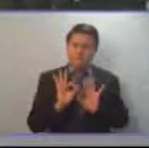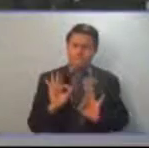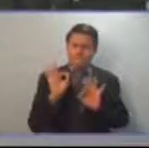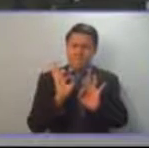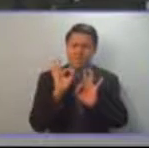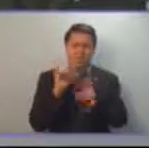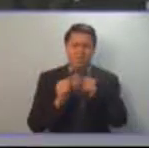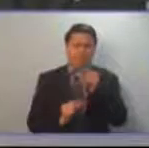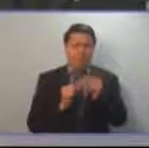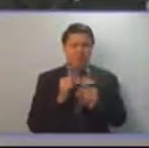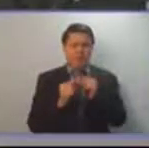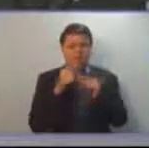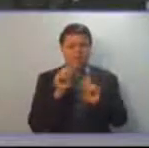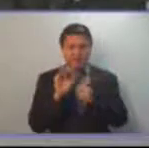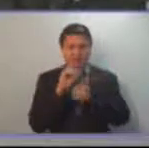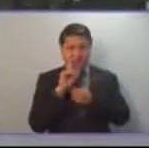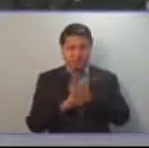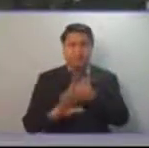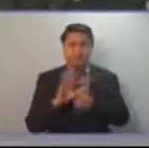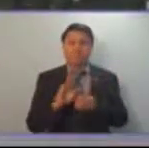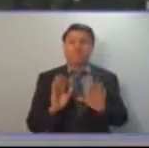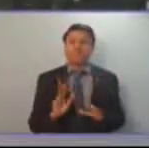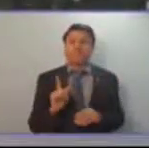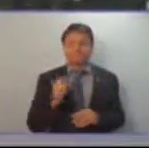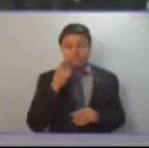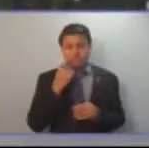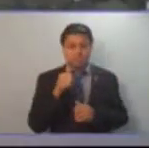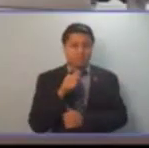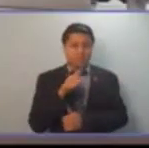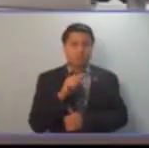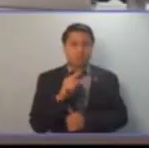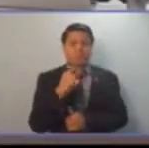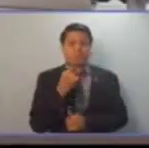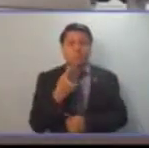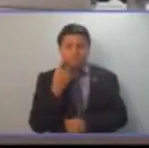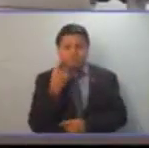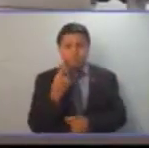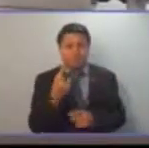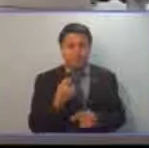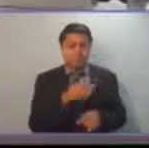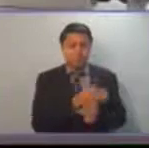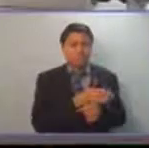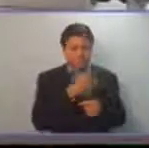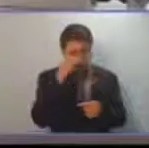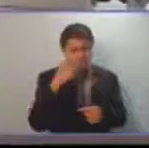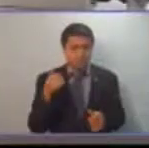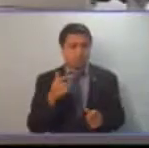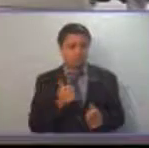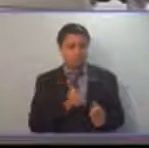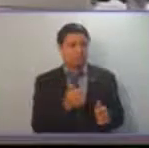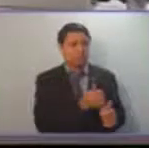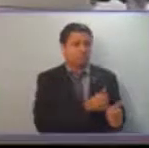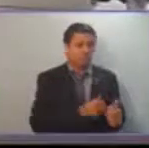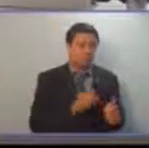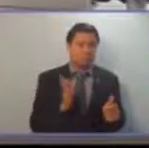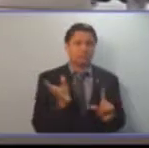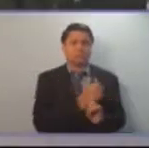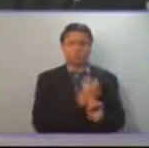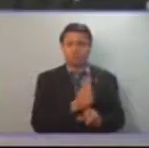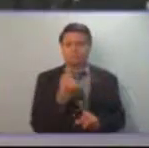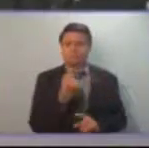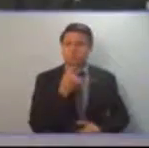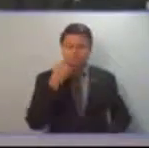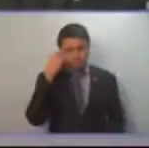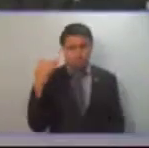para protegernos, pero no es la PNC la que anda persiguiendo a los partidos políticos, a los activistas políticos